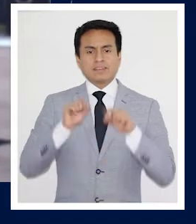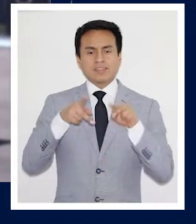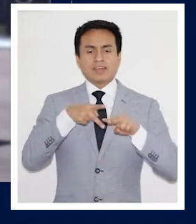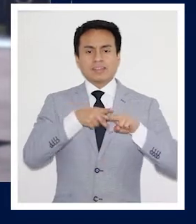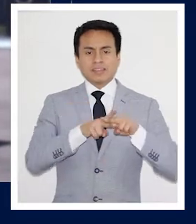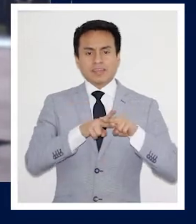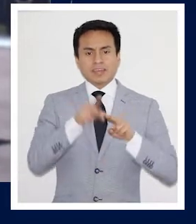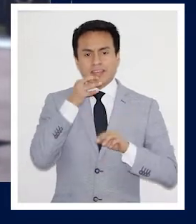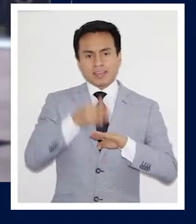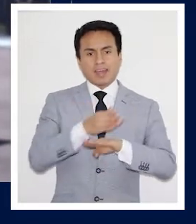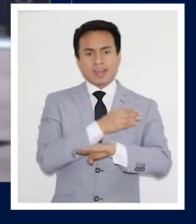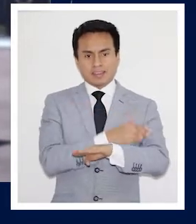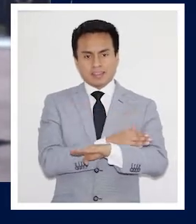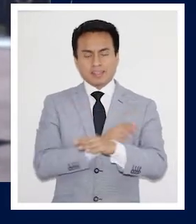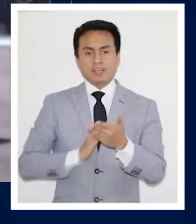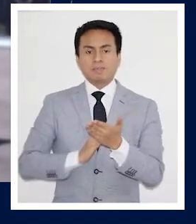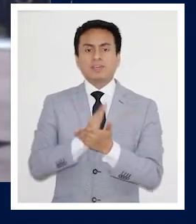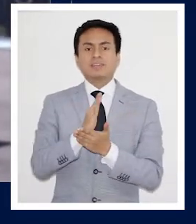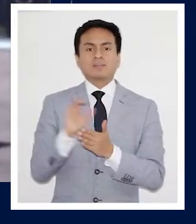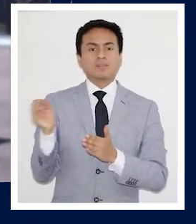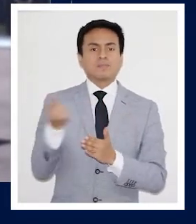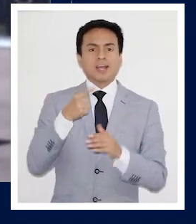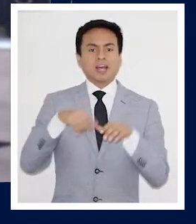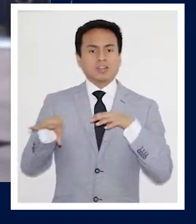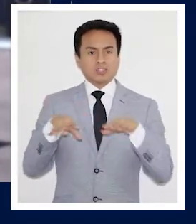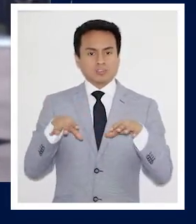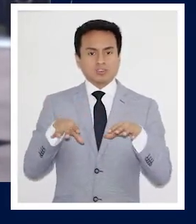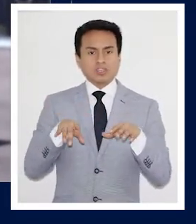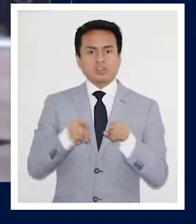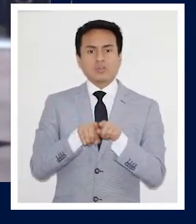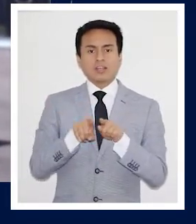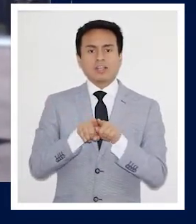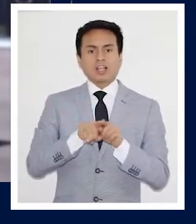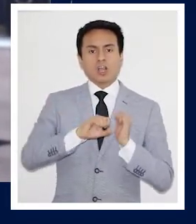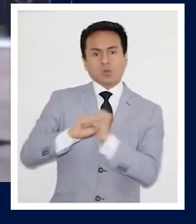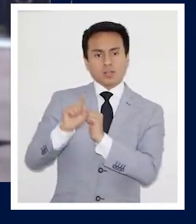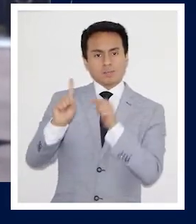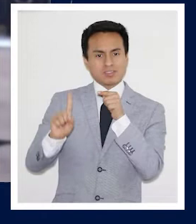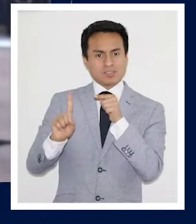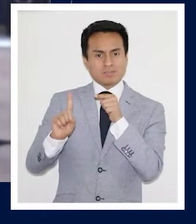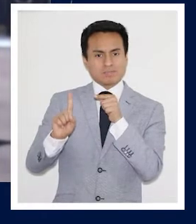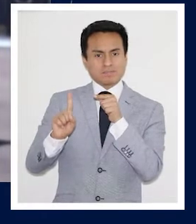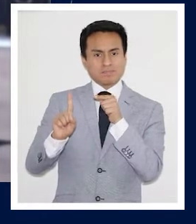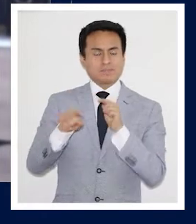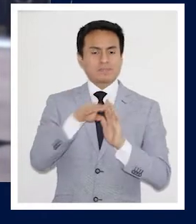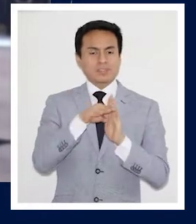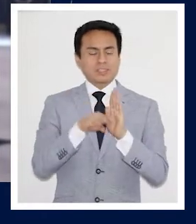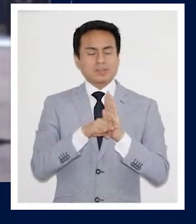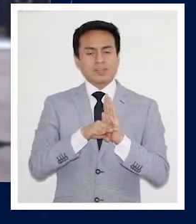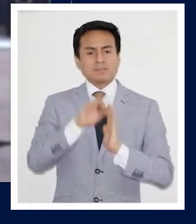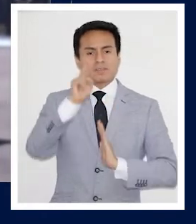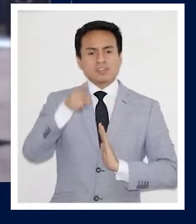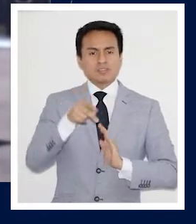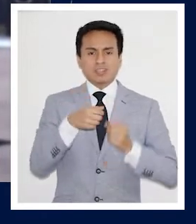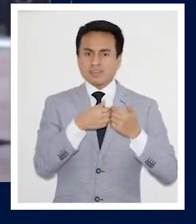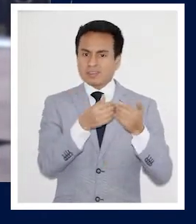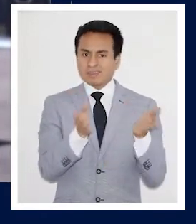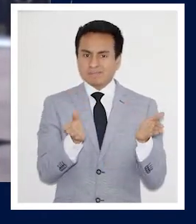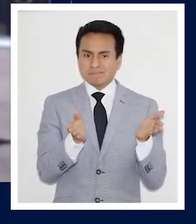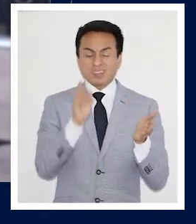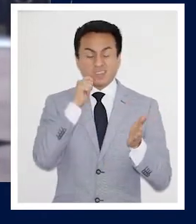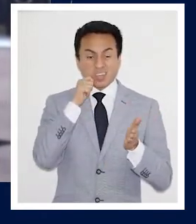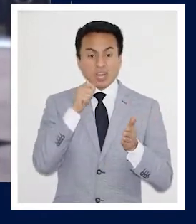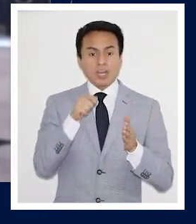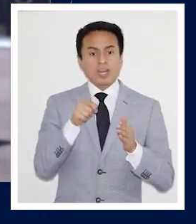La defensa técnica, como ya lo señalé, empieza desde la primera actuación que se dirige contra una persona, ¿no? La medida de privación de